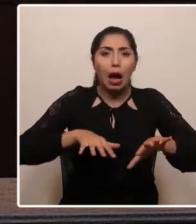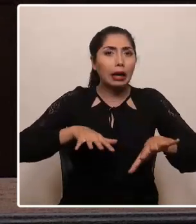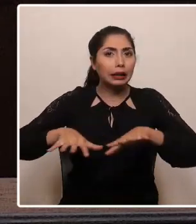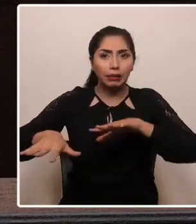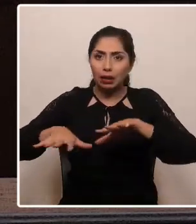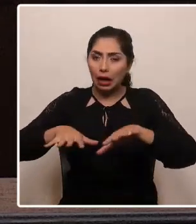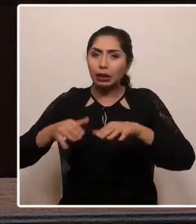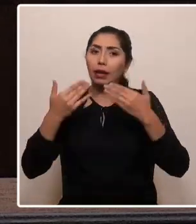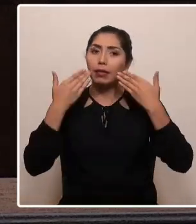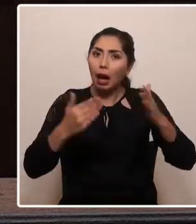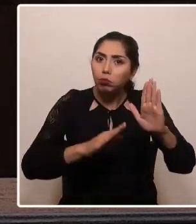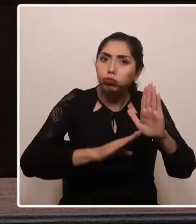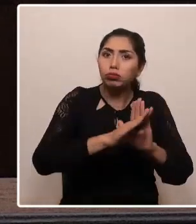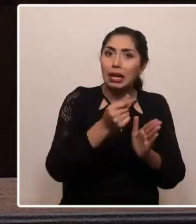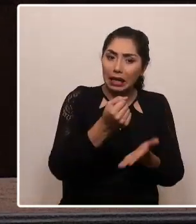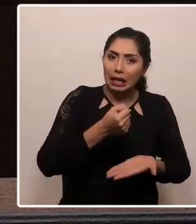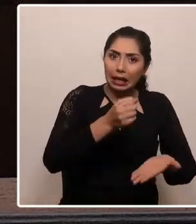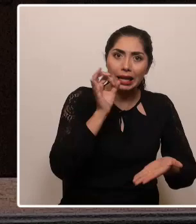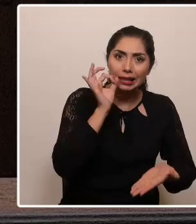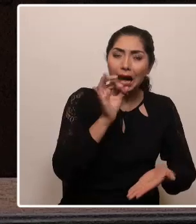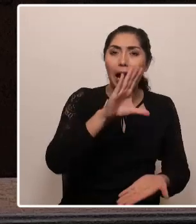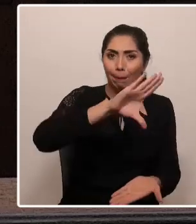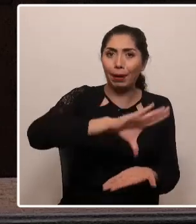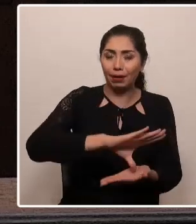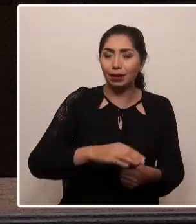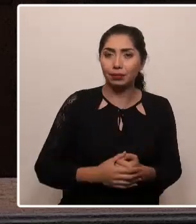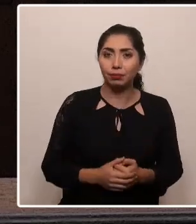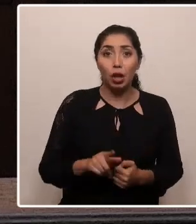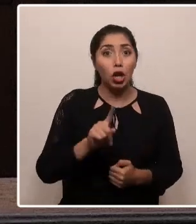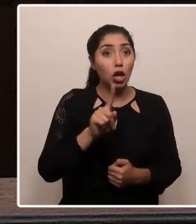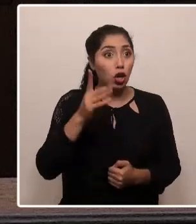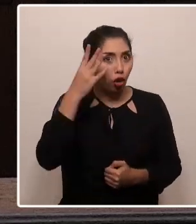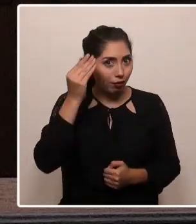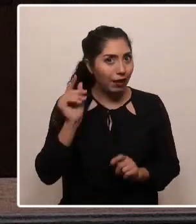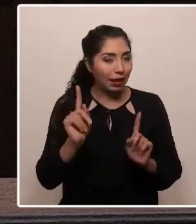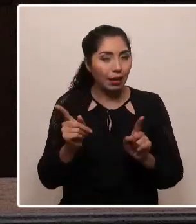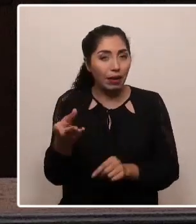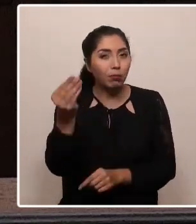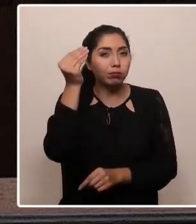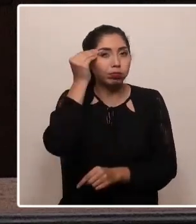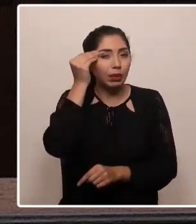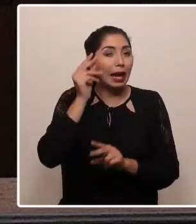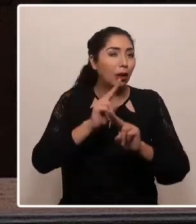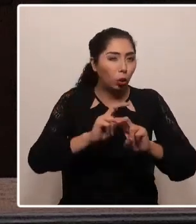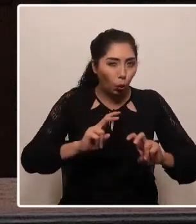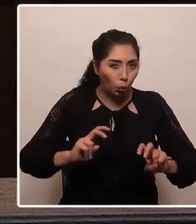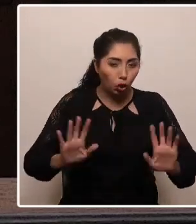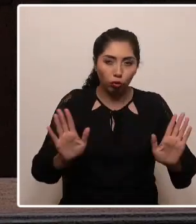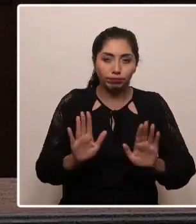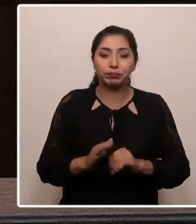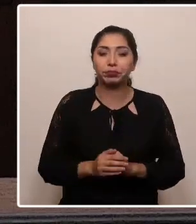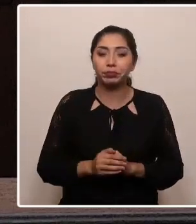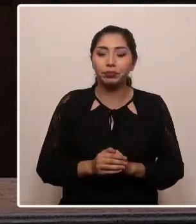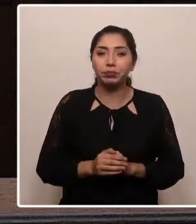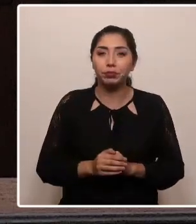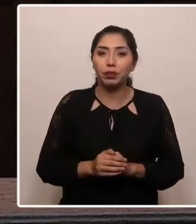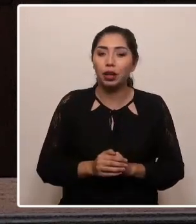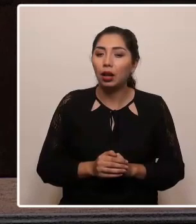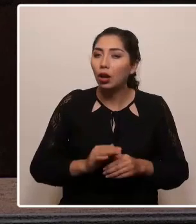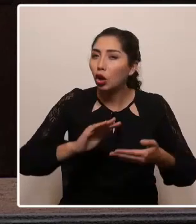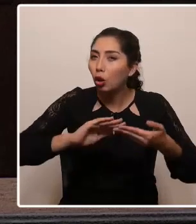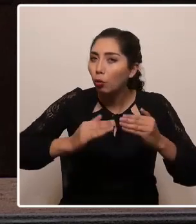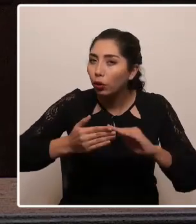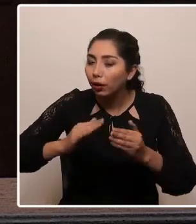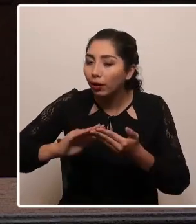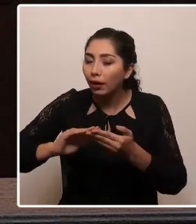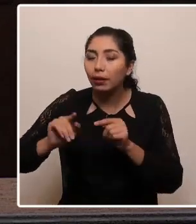país. No olvidemos el estudio, que tanto les gusta escuchar cifras y tantos estudios, que se hizo por la comunidad mujer, en el cual